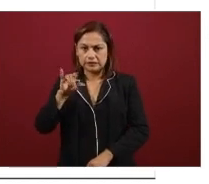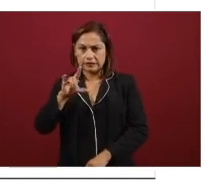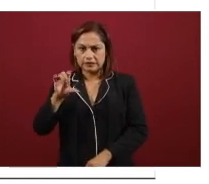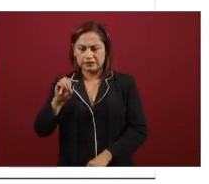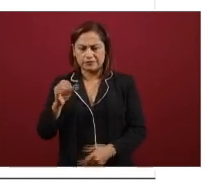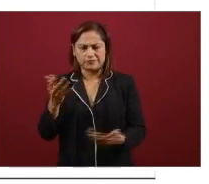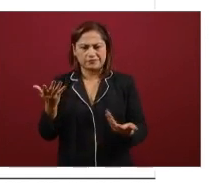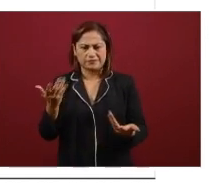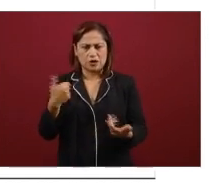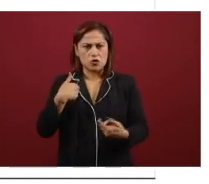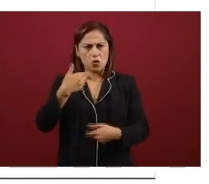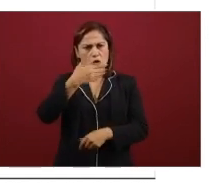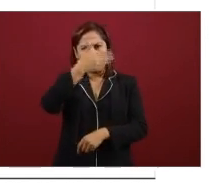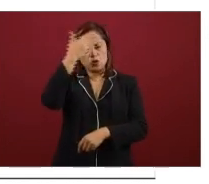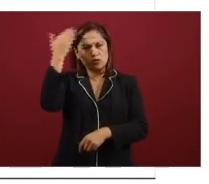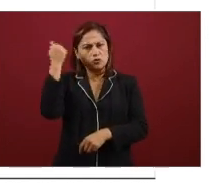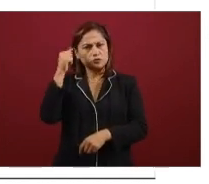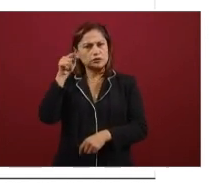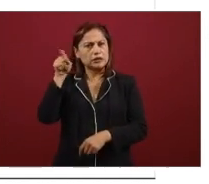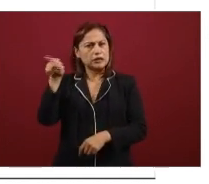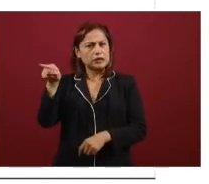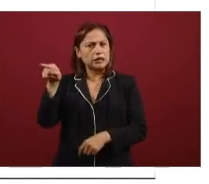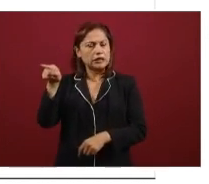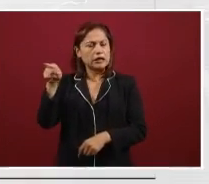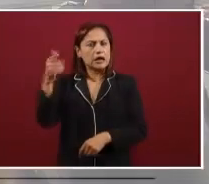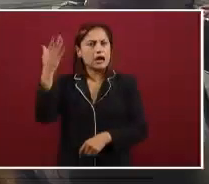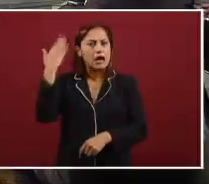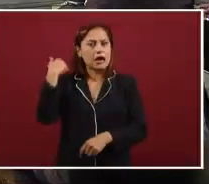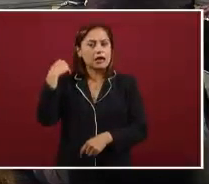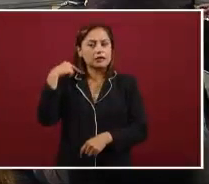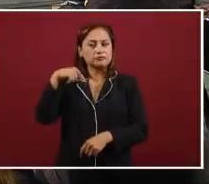tiene la fama, a lo mejor porque